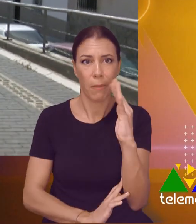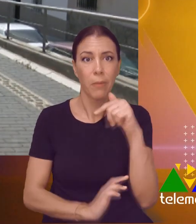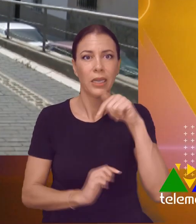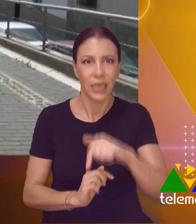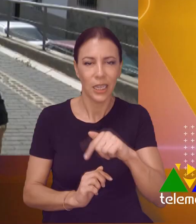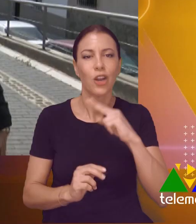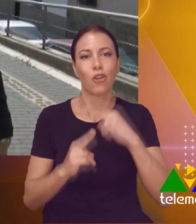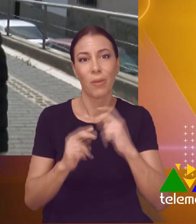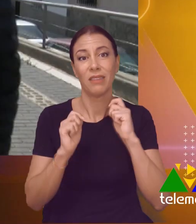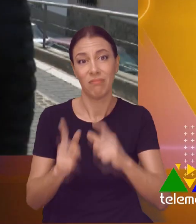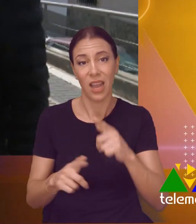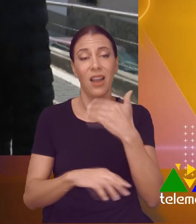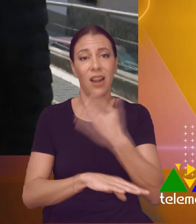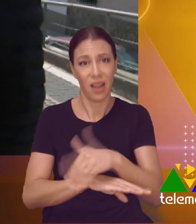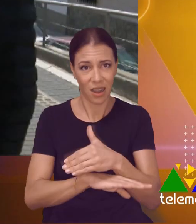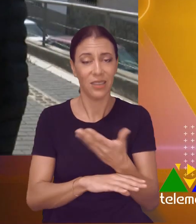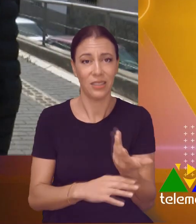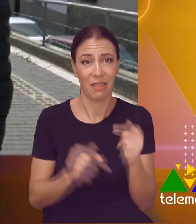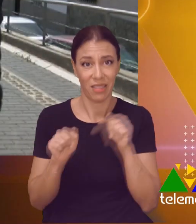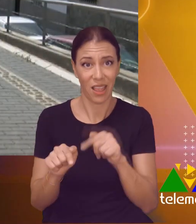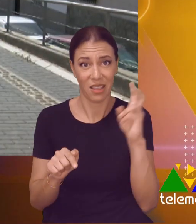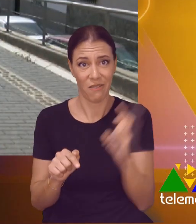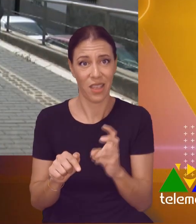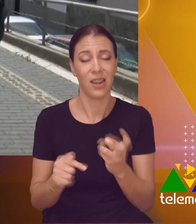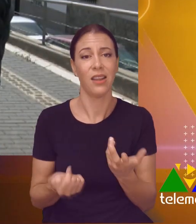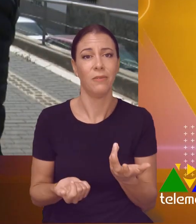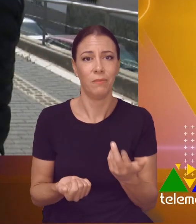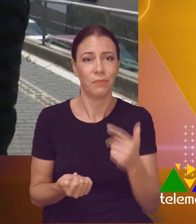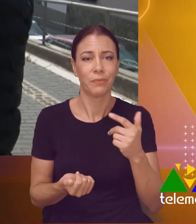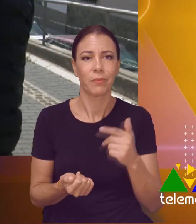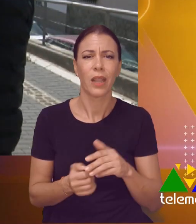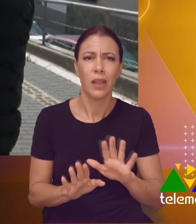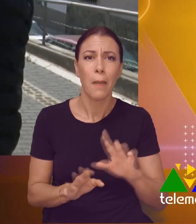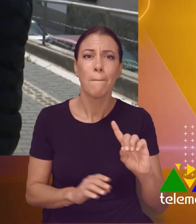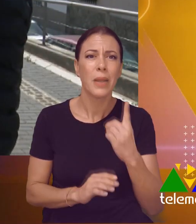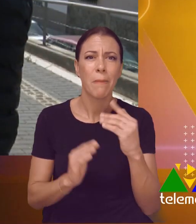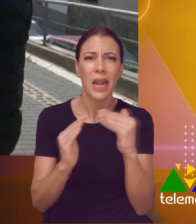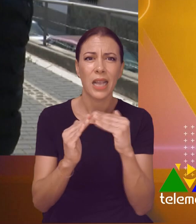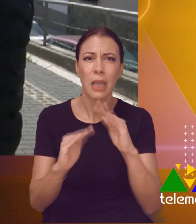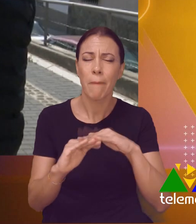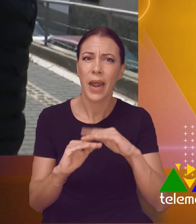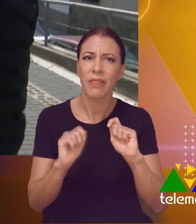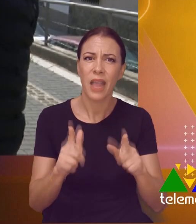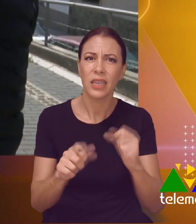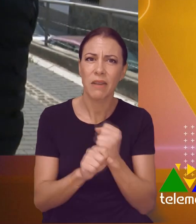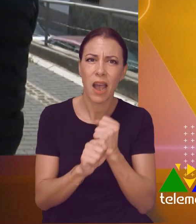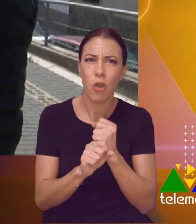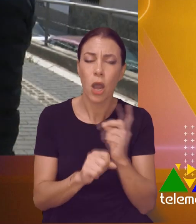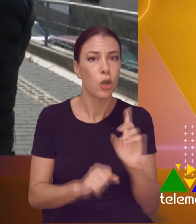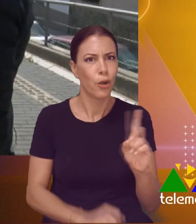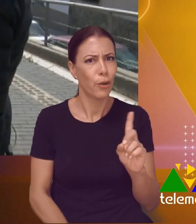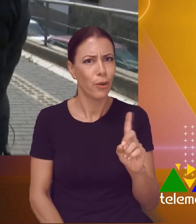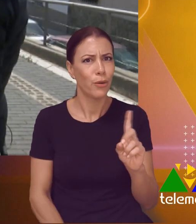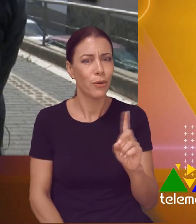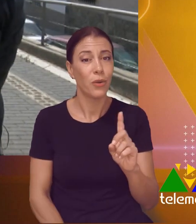La Palma, y de ahí viene el nombre de la calle, del sitio de aquel antiguo. ¿Las primeras casas suelen ser para trabajadores?